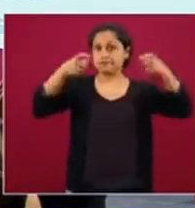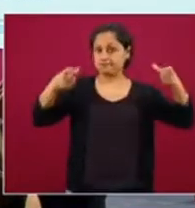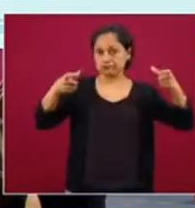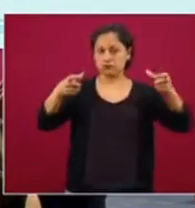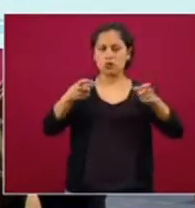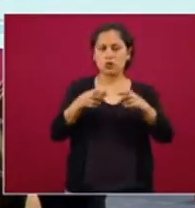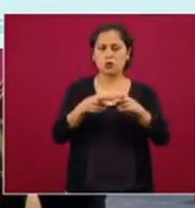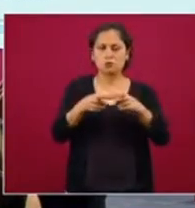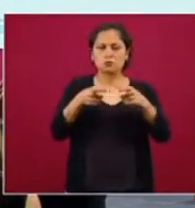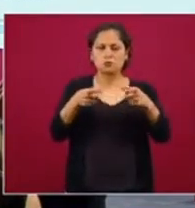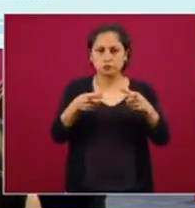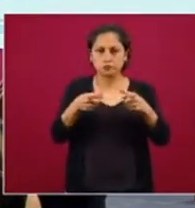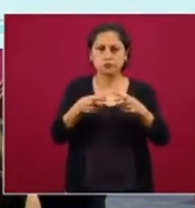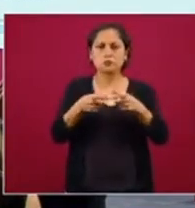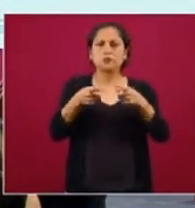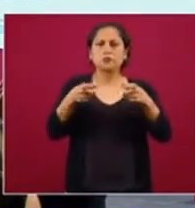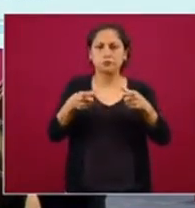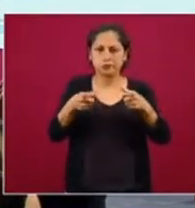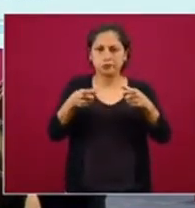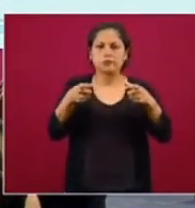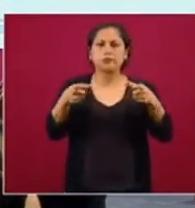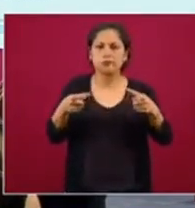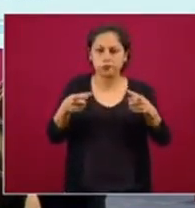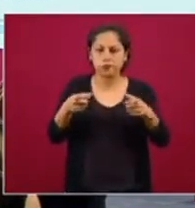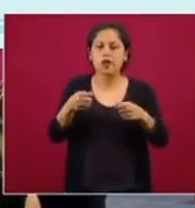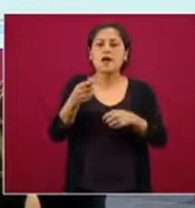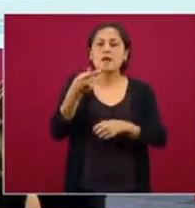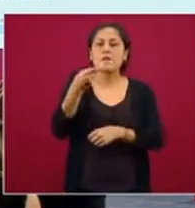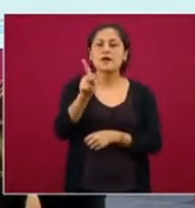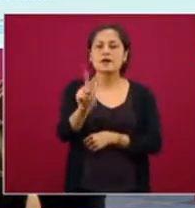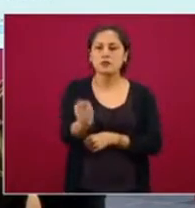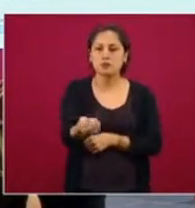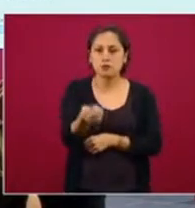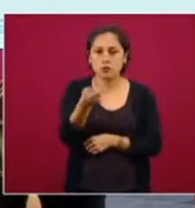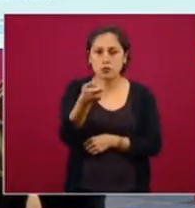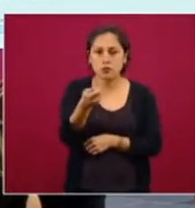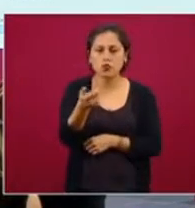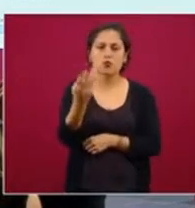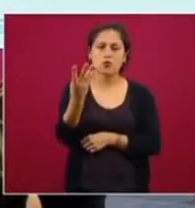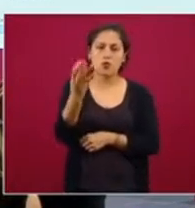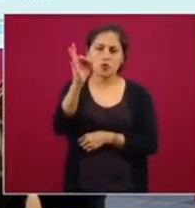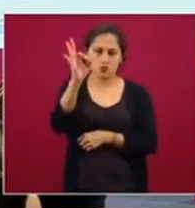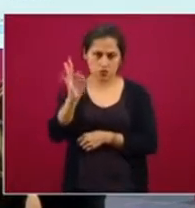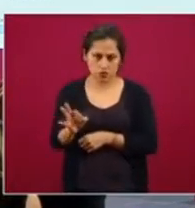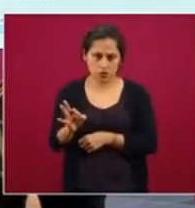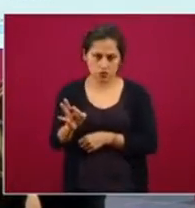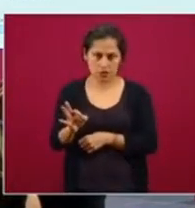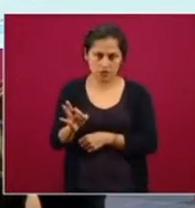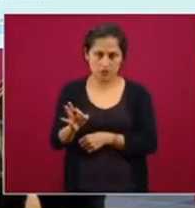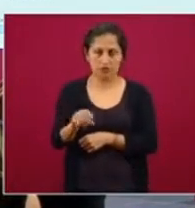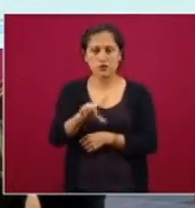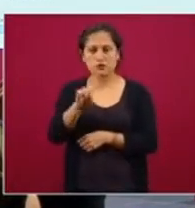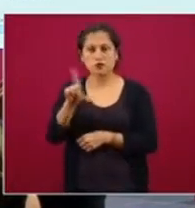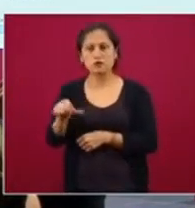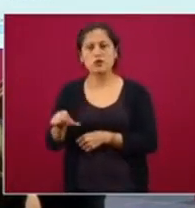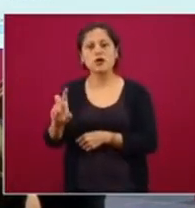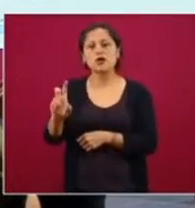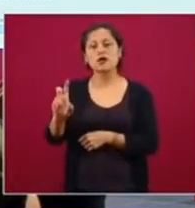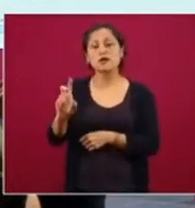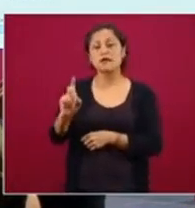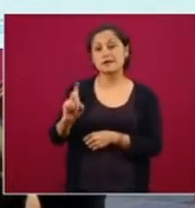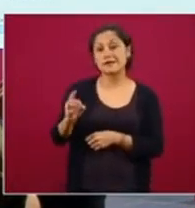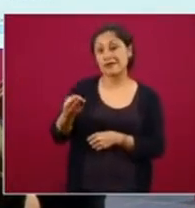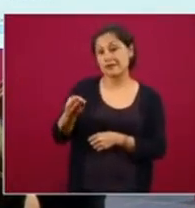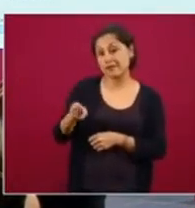estaban creciendo aquí, que es 4% al terminar abril, estaban creciendo el 30 de